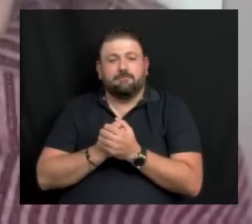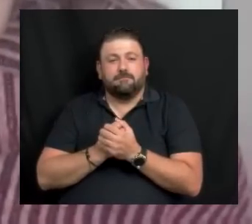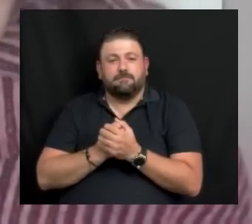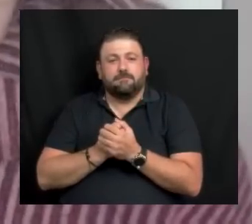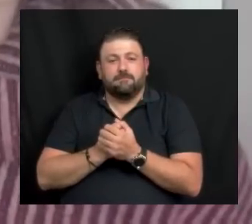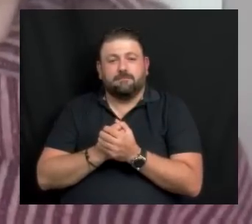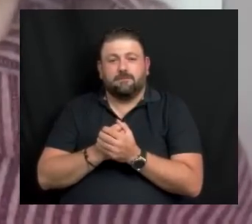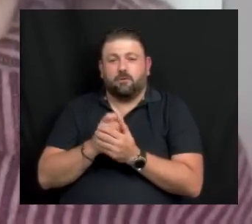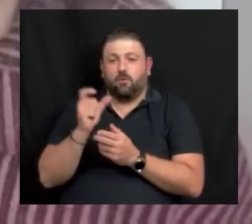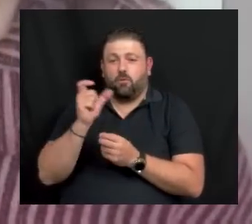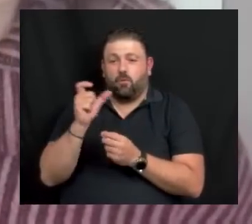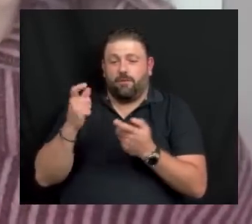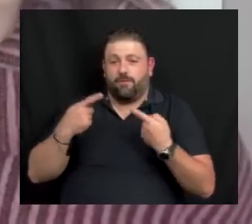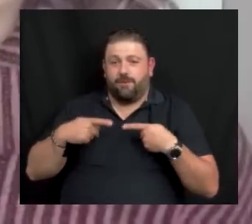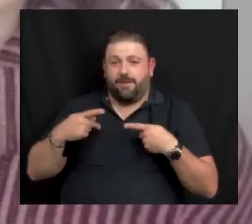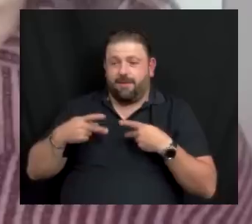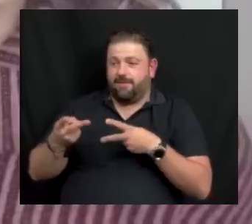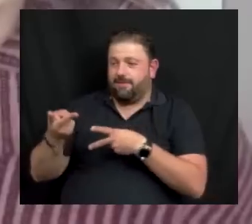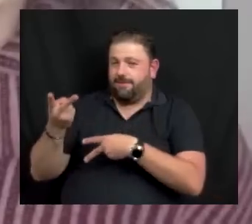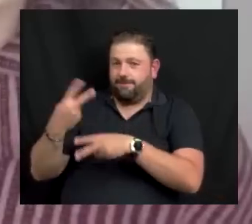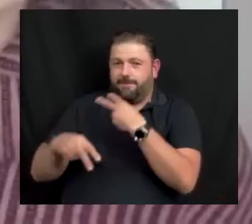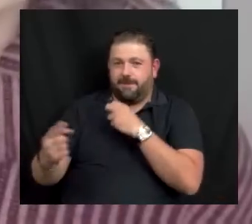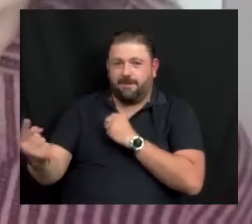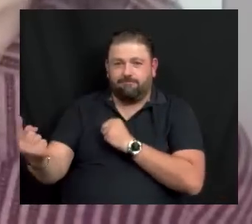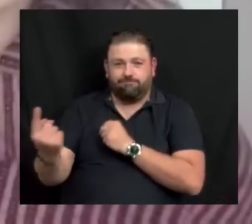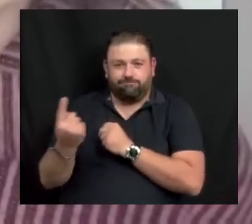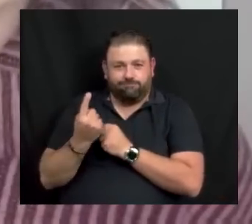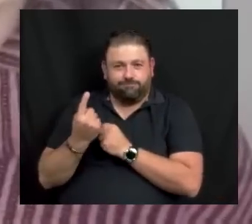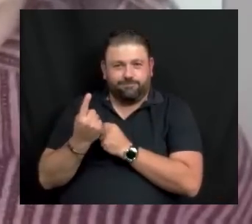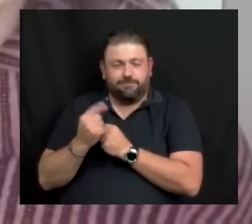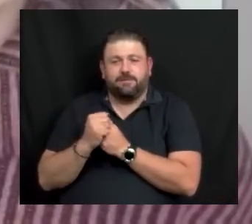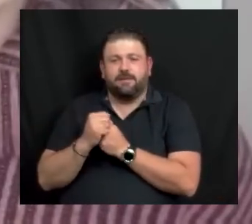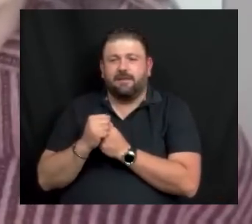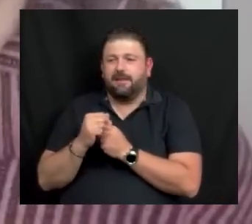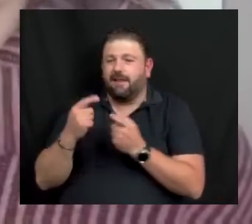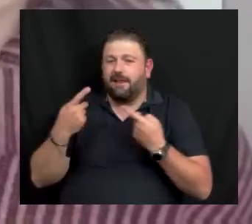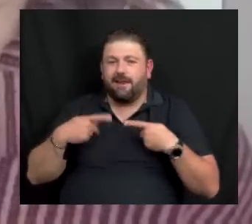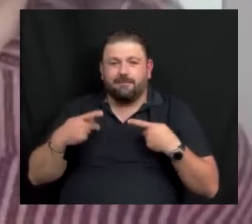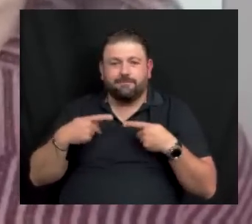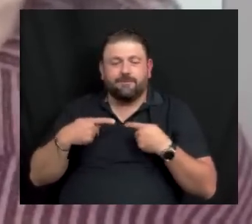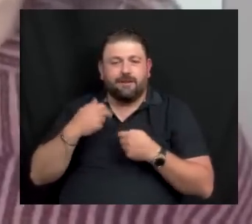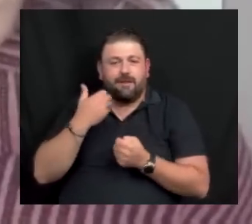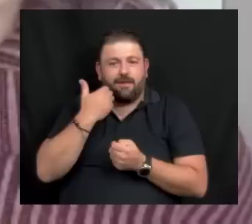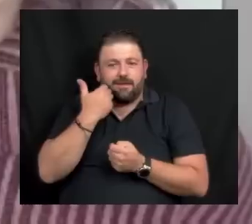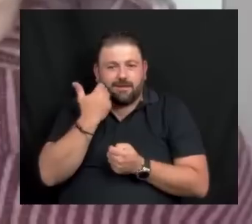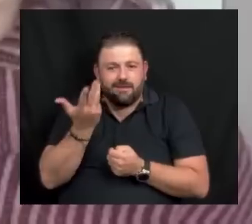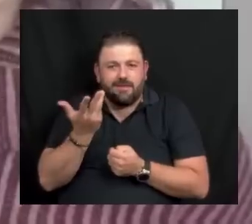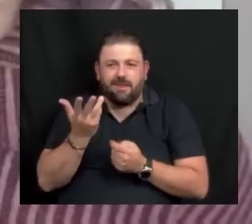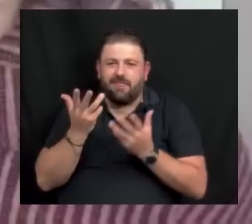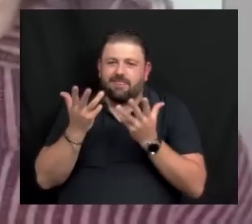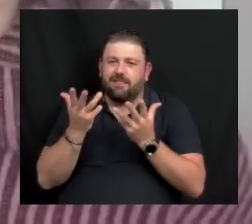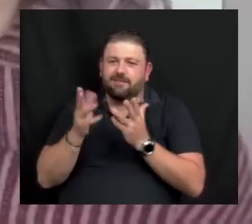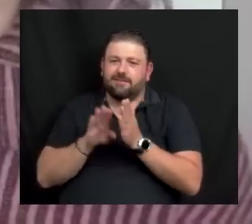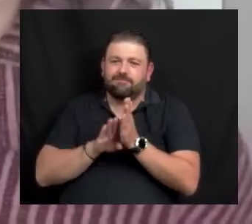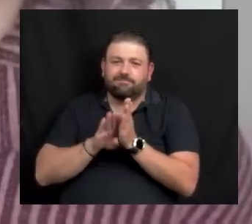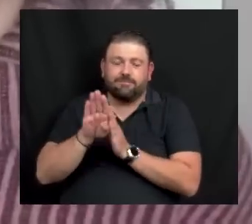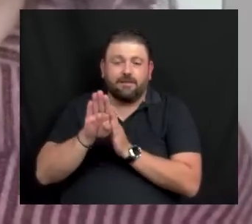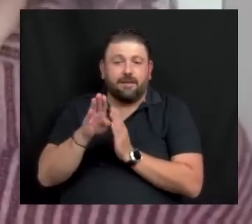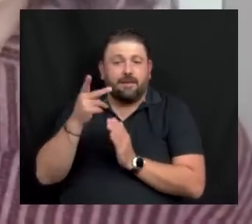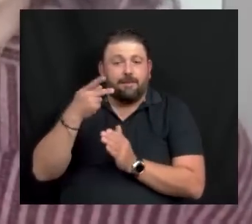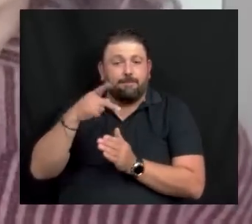Creo que la gente que llega con nosotros, muchas de ellas llega a querer tener todo el éxito. Depende de nosotros de